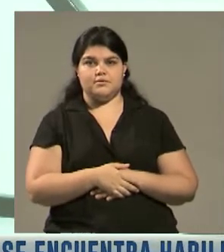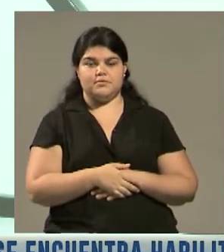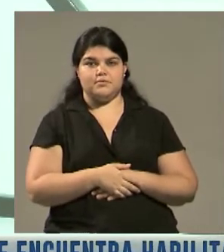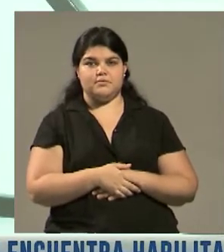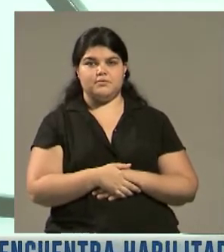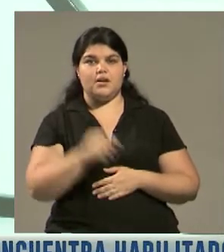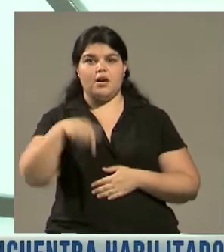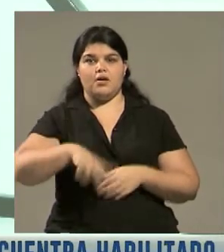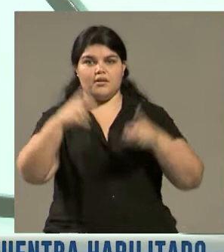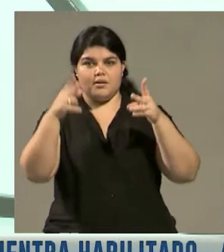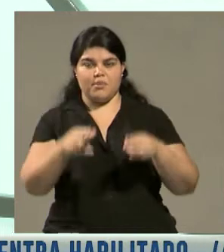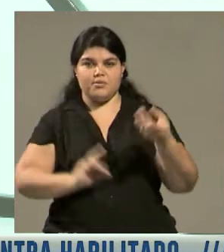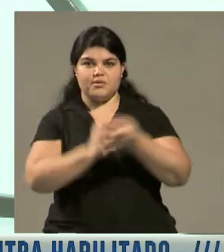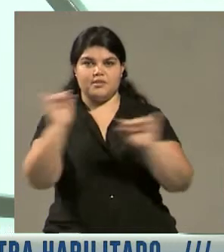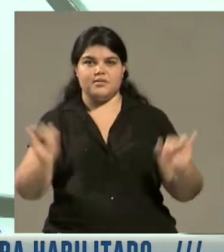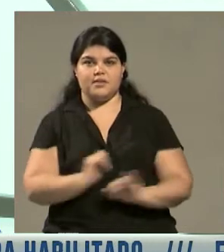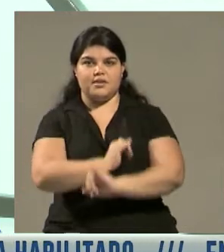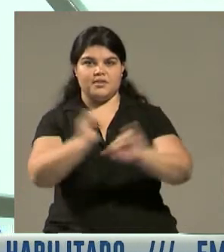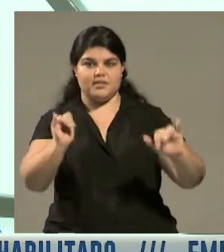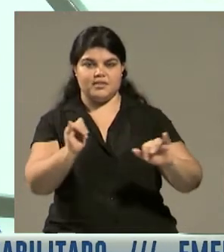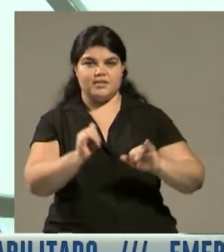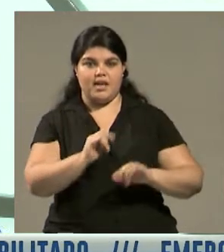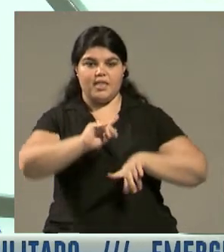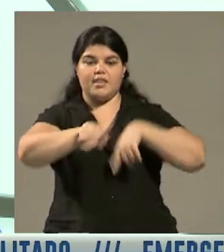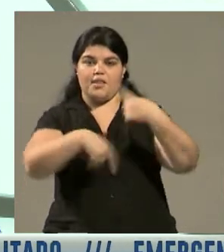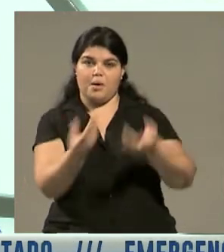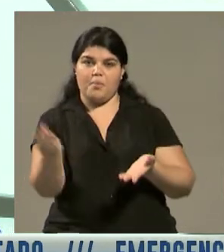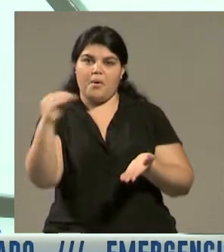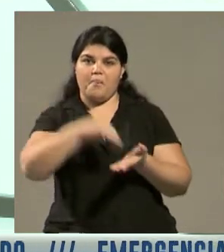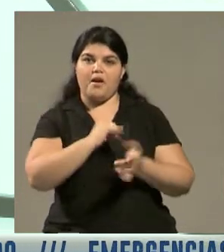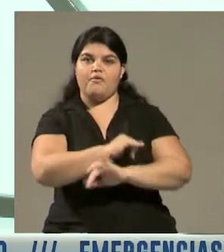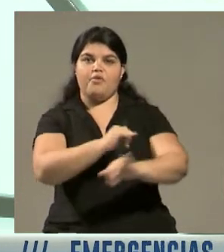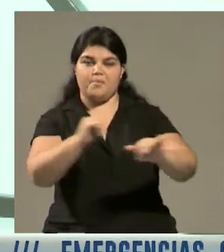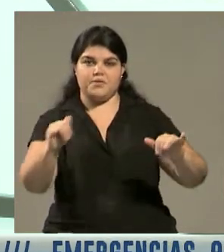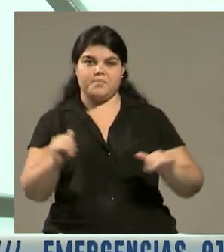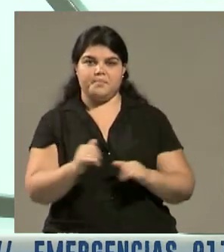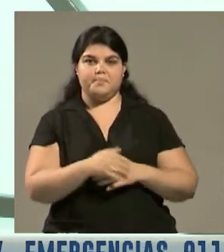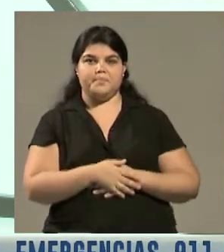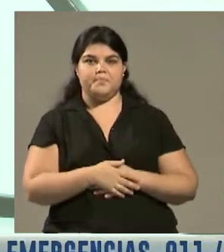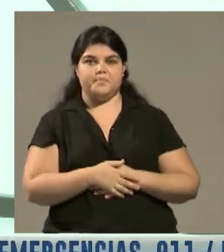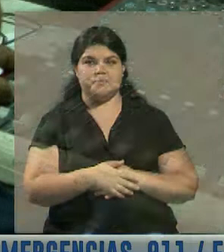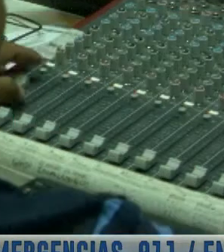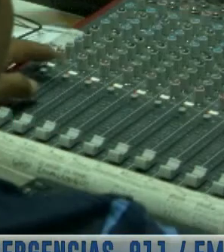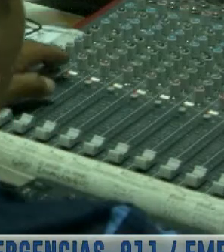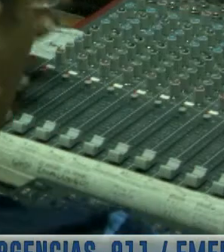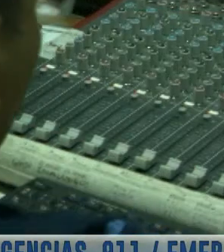Vamos a hacer una pausa en Universidad Noticias y enseguida volvemos porque queda aún mucha información para compartir.